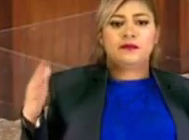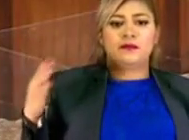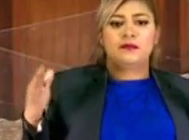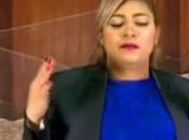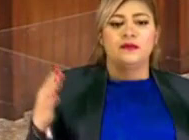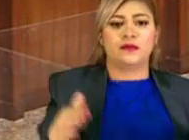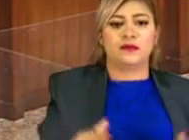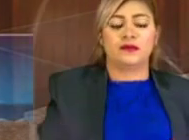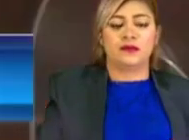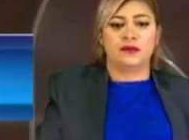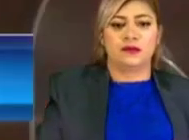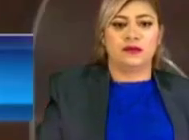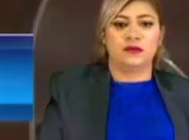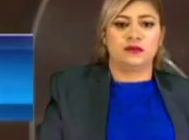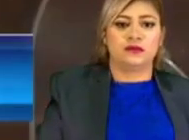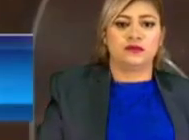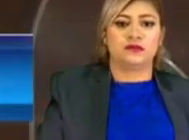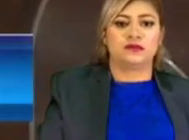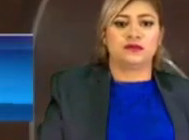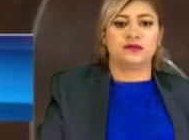Déjeme decirle algo.